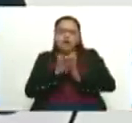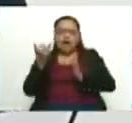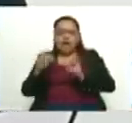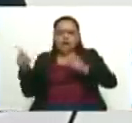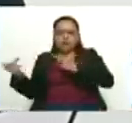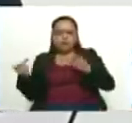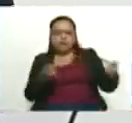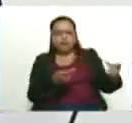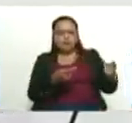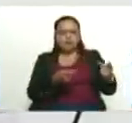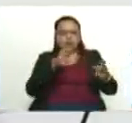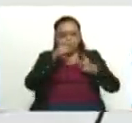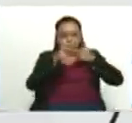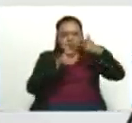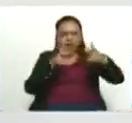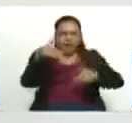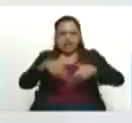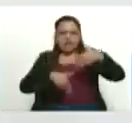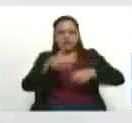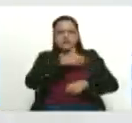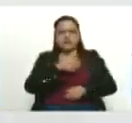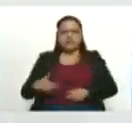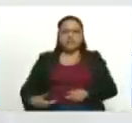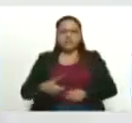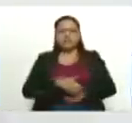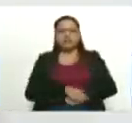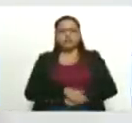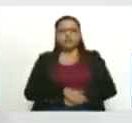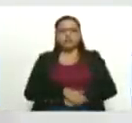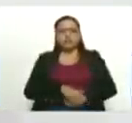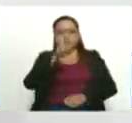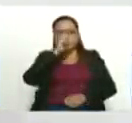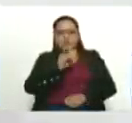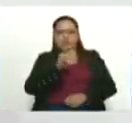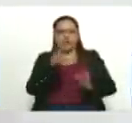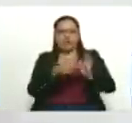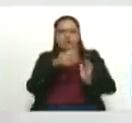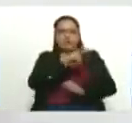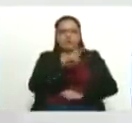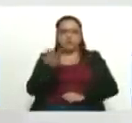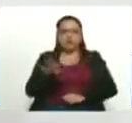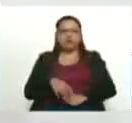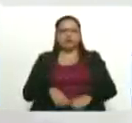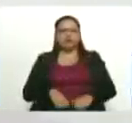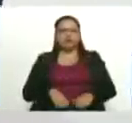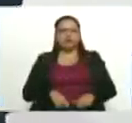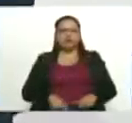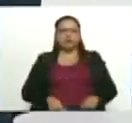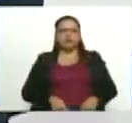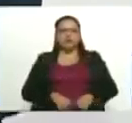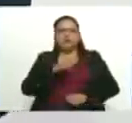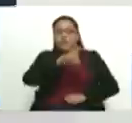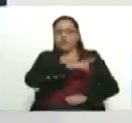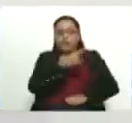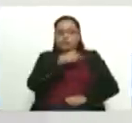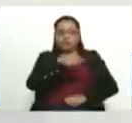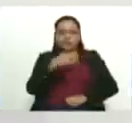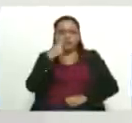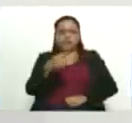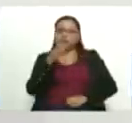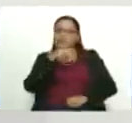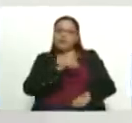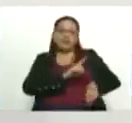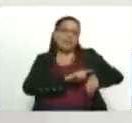invitados como observadores en las elecciones presidenciales del año 24. Formalmente les decimos que no tenemos